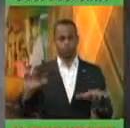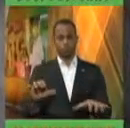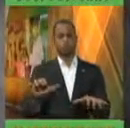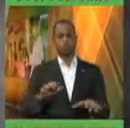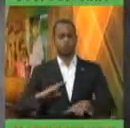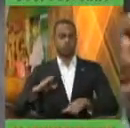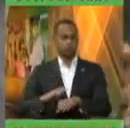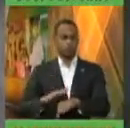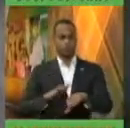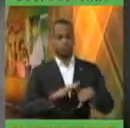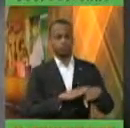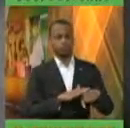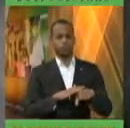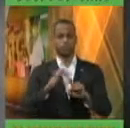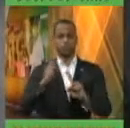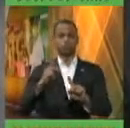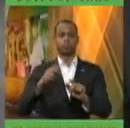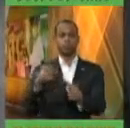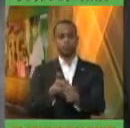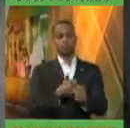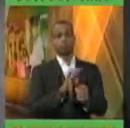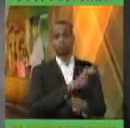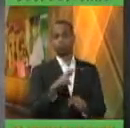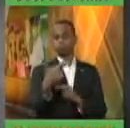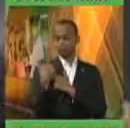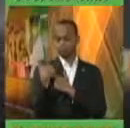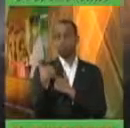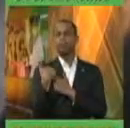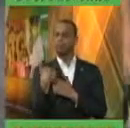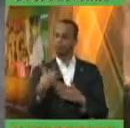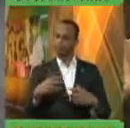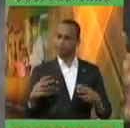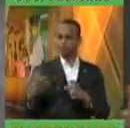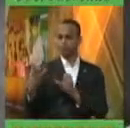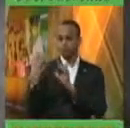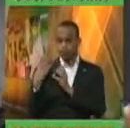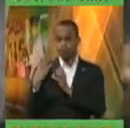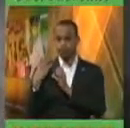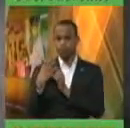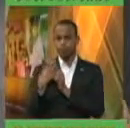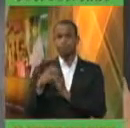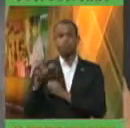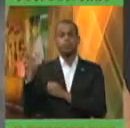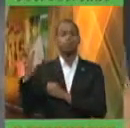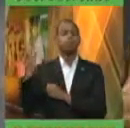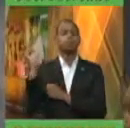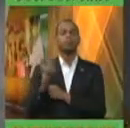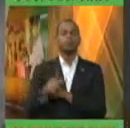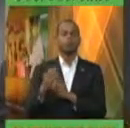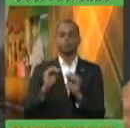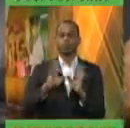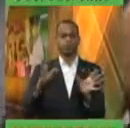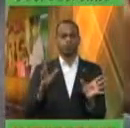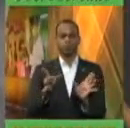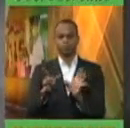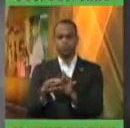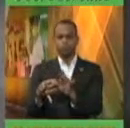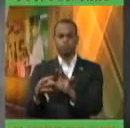ese estado para que cada parte asuma su responsabilidad eso te da entonces una transversalidad enorme